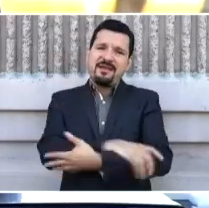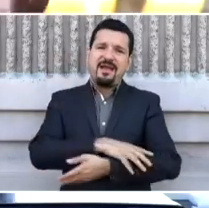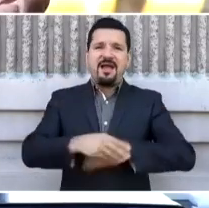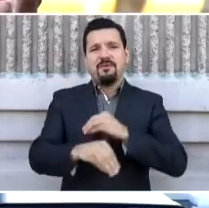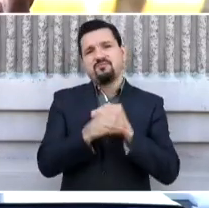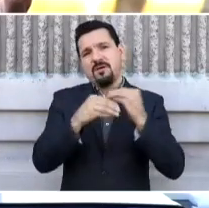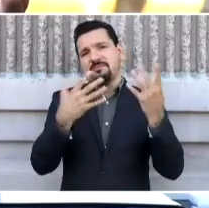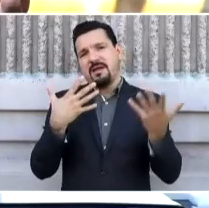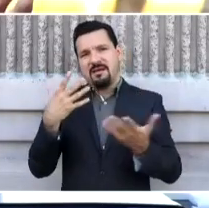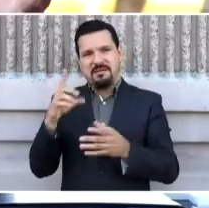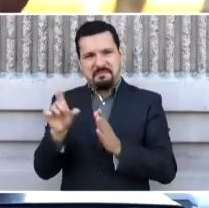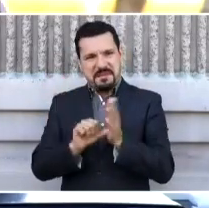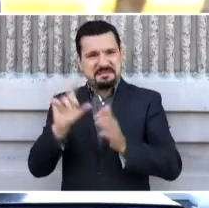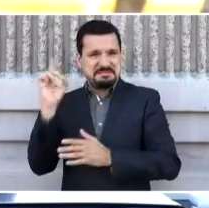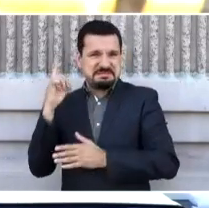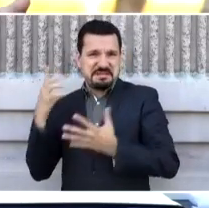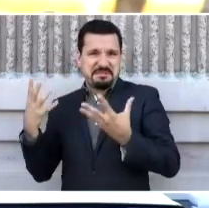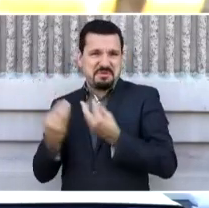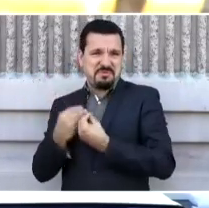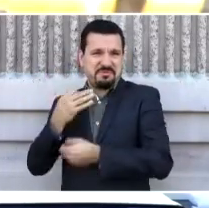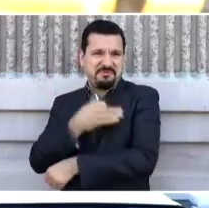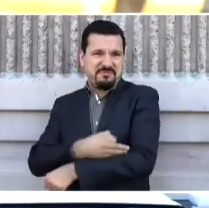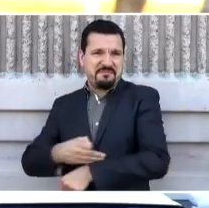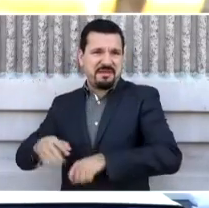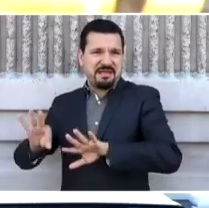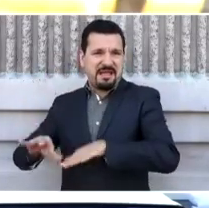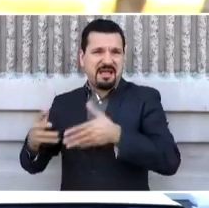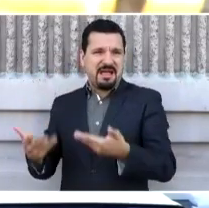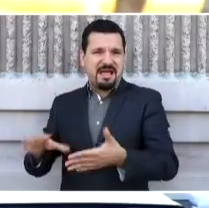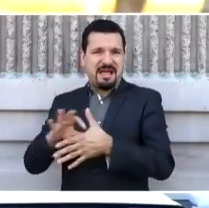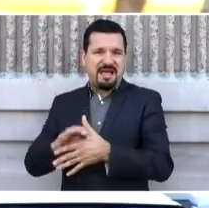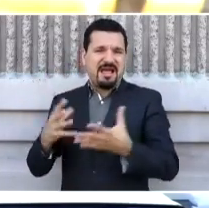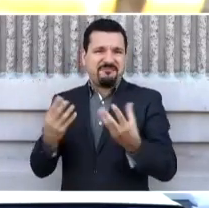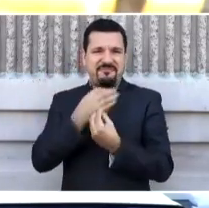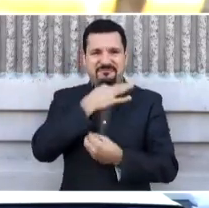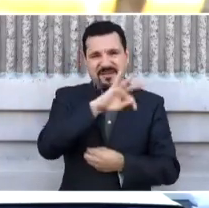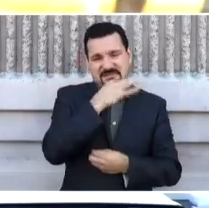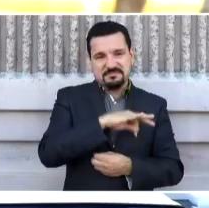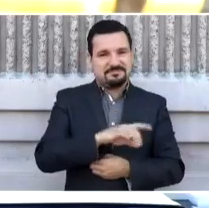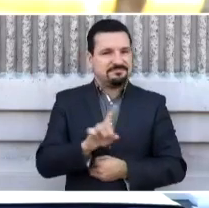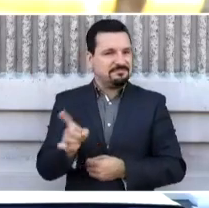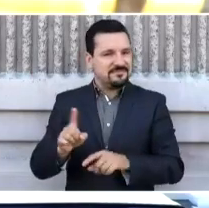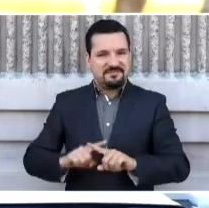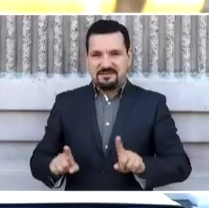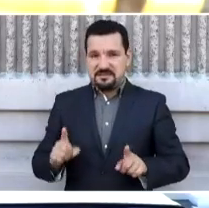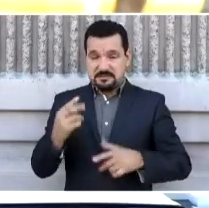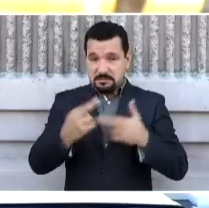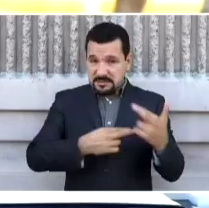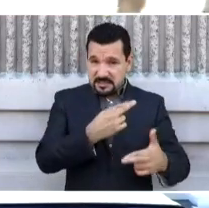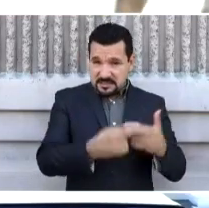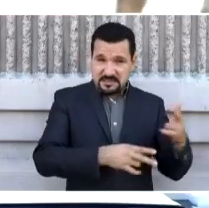acostumbrados en el mes de diciembre. Si vamos a regresar a los espacios públicos, al trabajo,